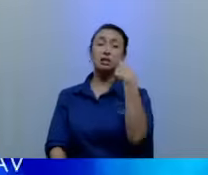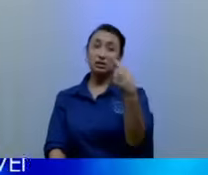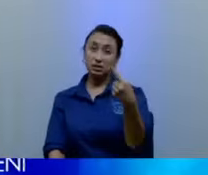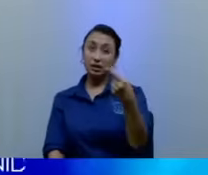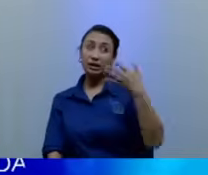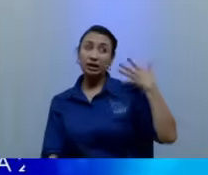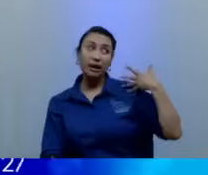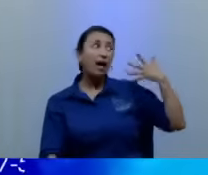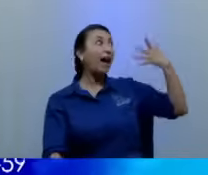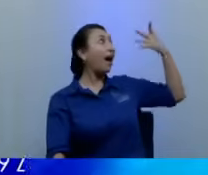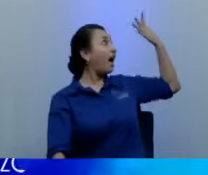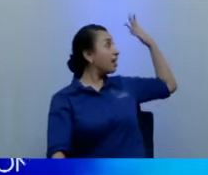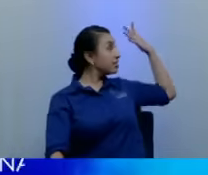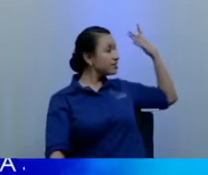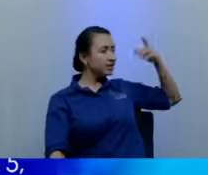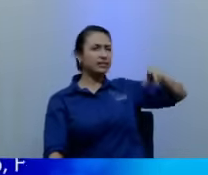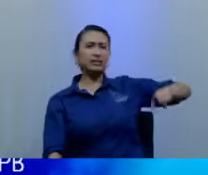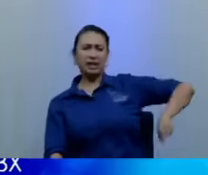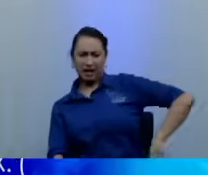Entonces, en base a eso,